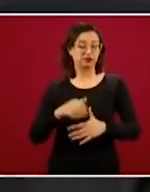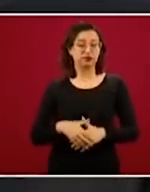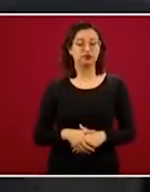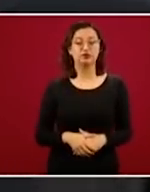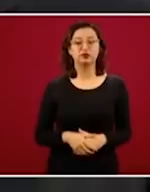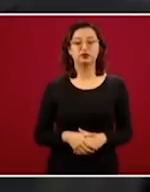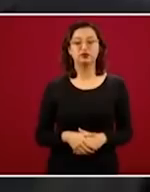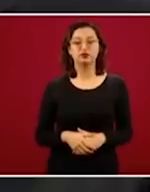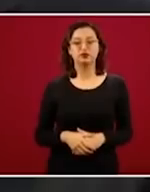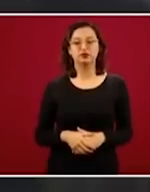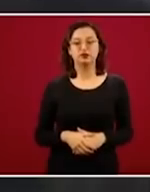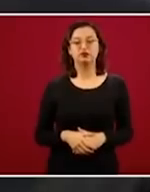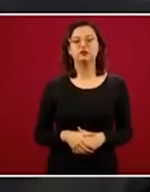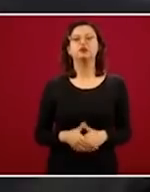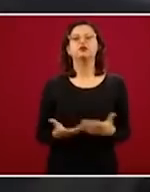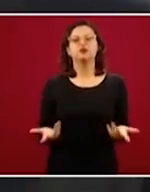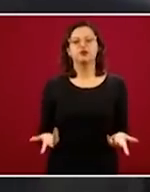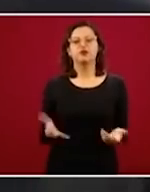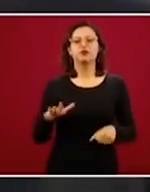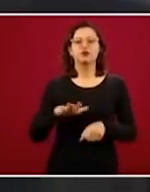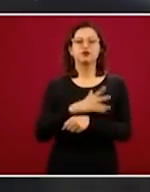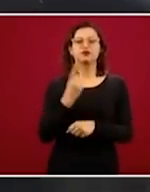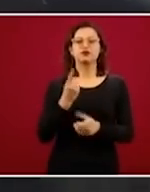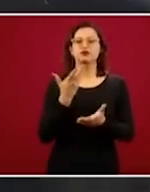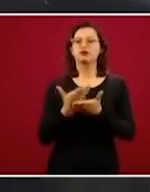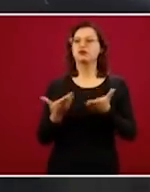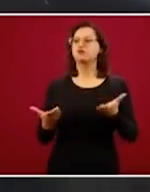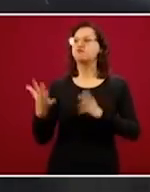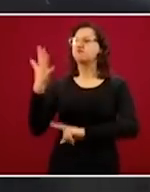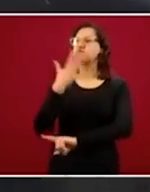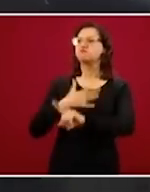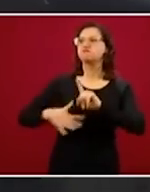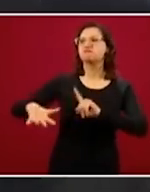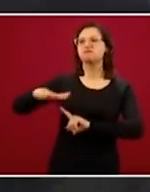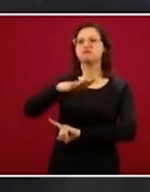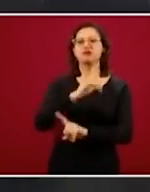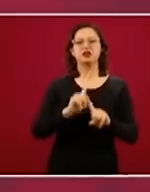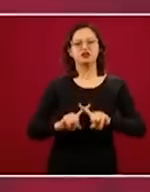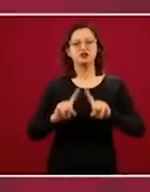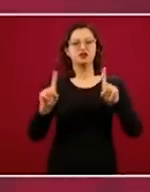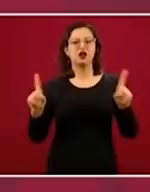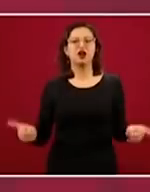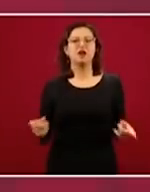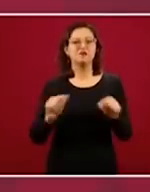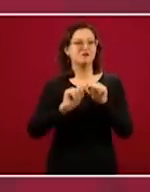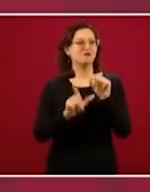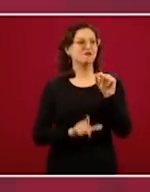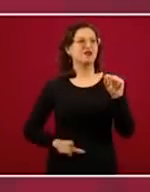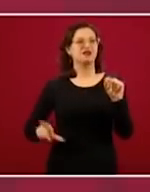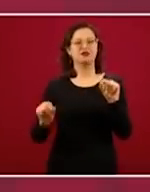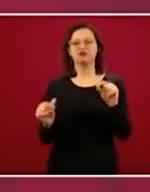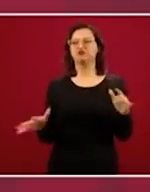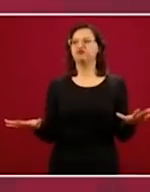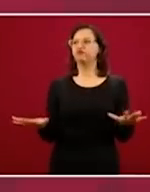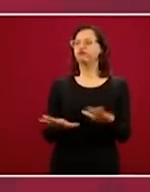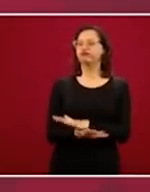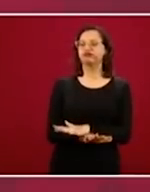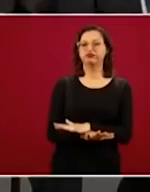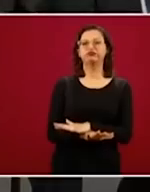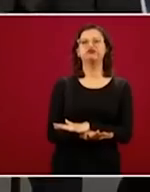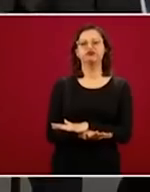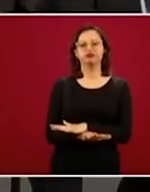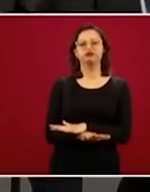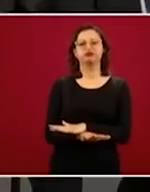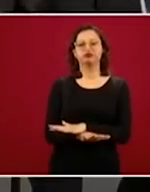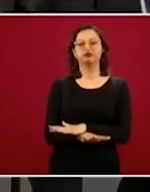que quiere contribuir porque porque hay un ambiente distinto este es otro país ya cambio porque hay un